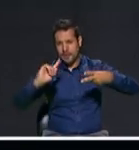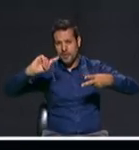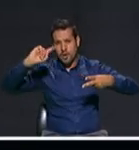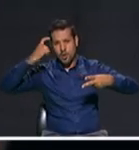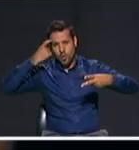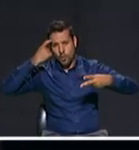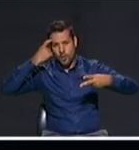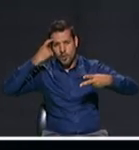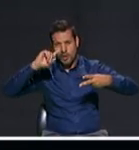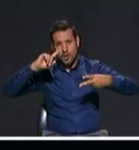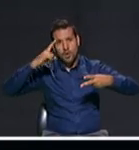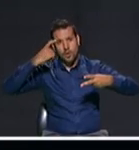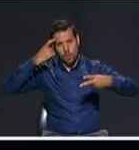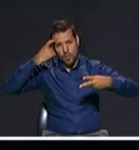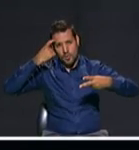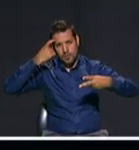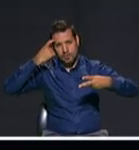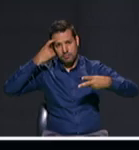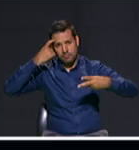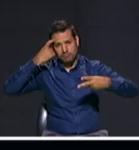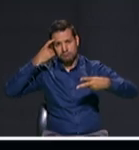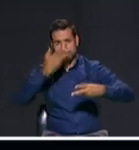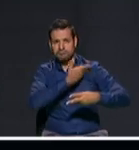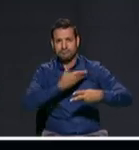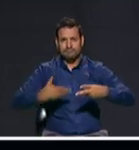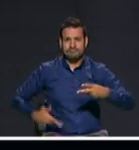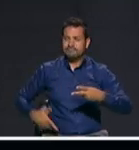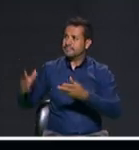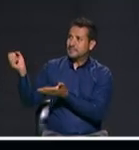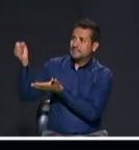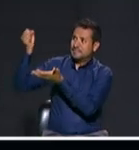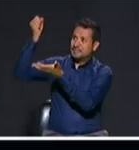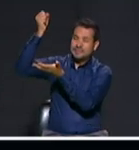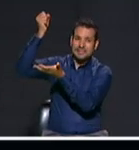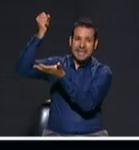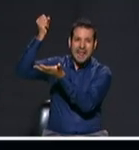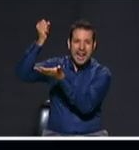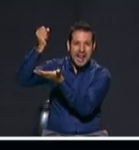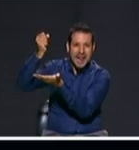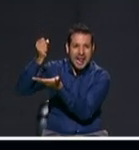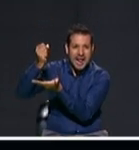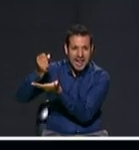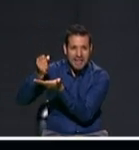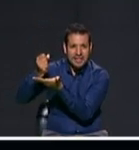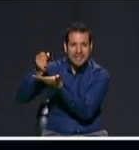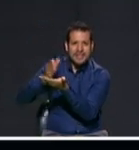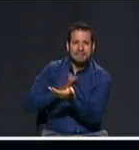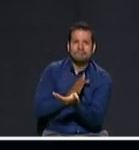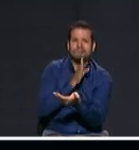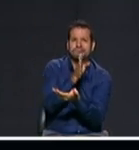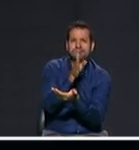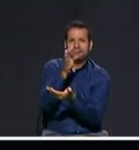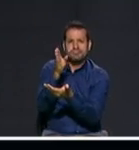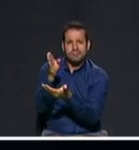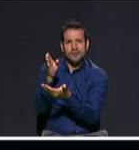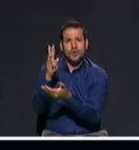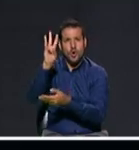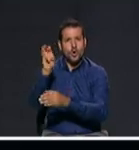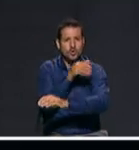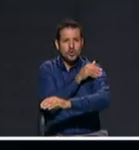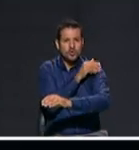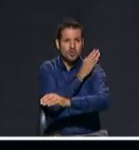pues no está muy boyante de hecho este presupuesto lo tiene visitado tiene que salir a vender 8 billones de bienes del estado